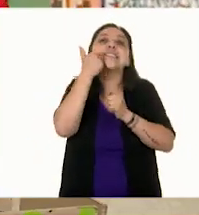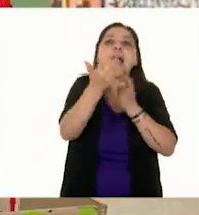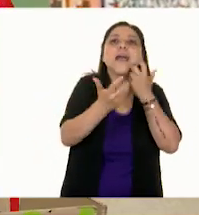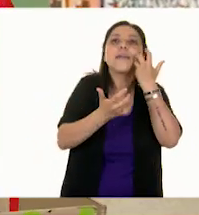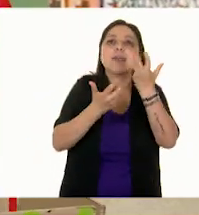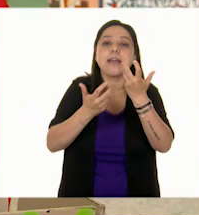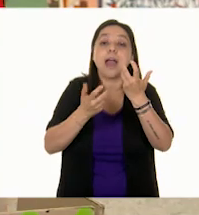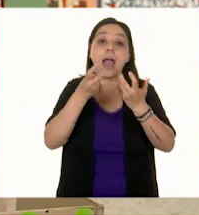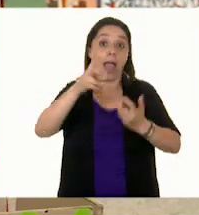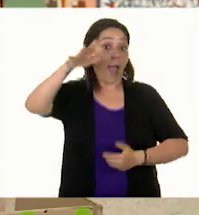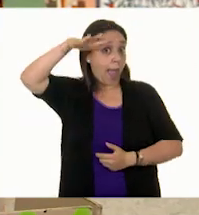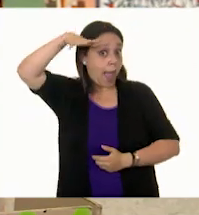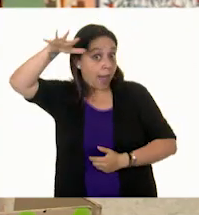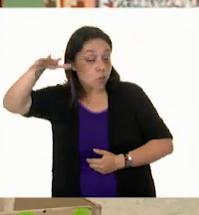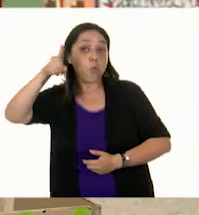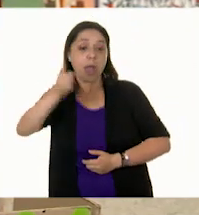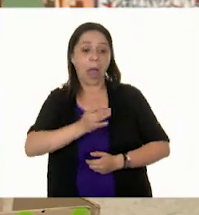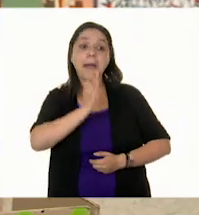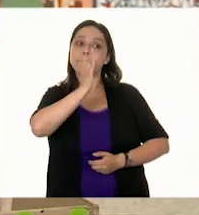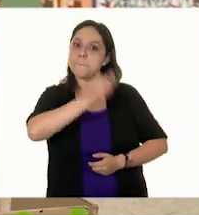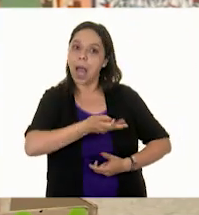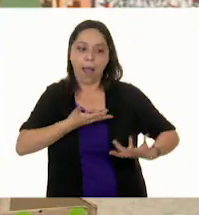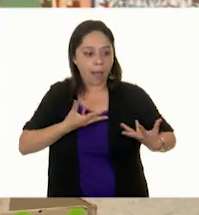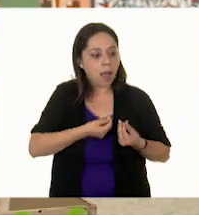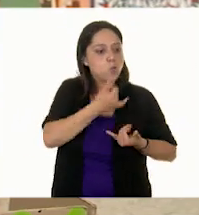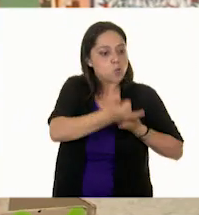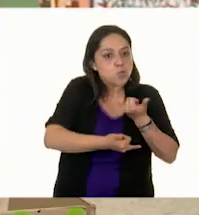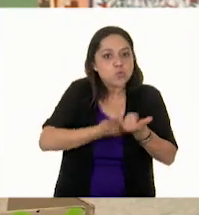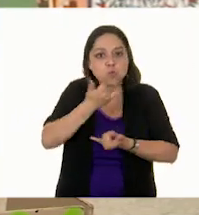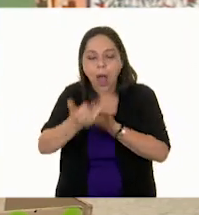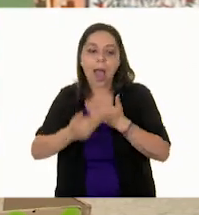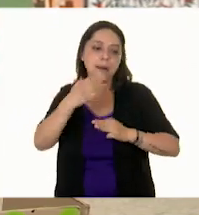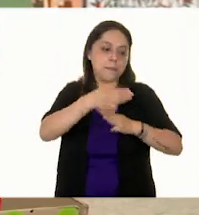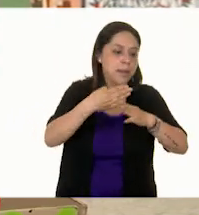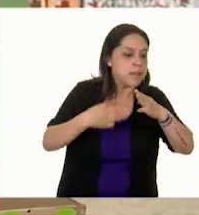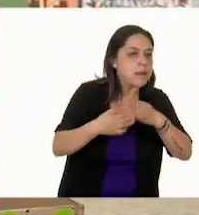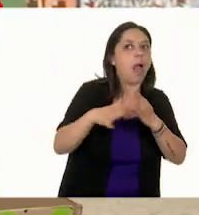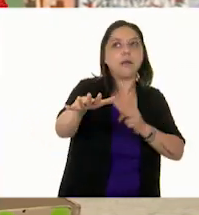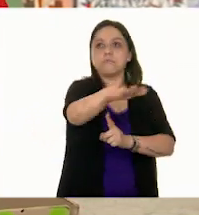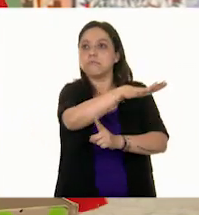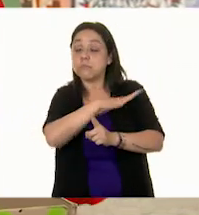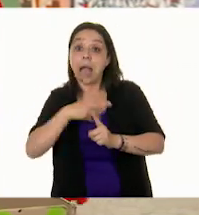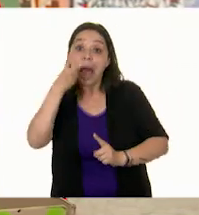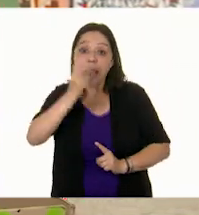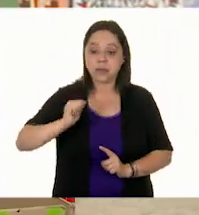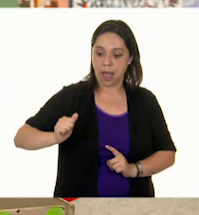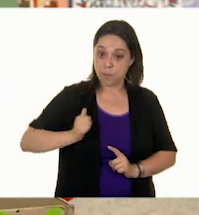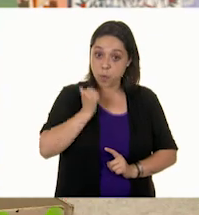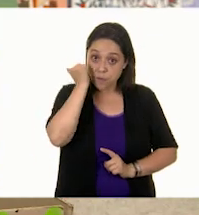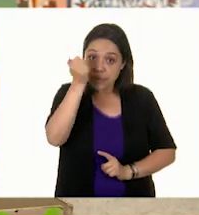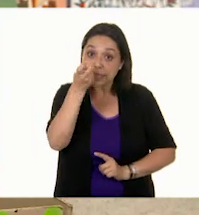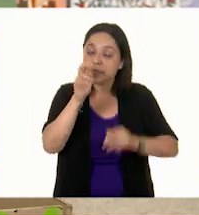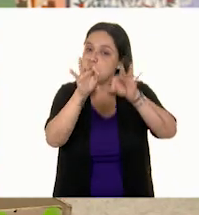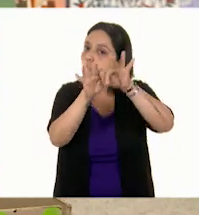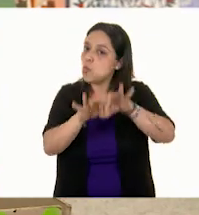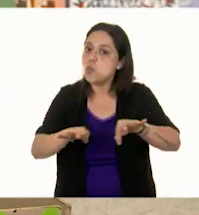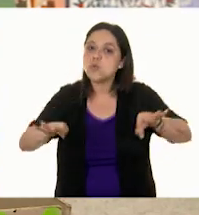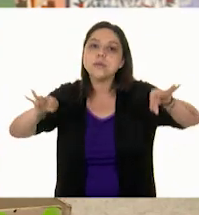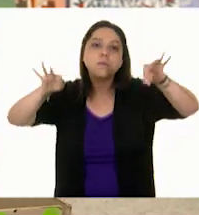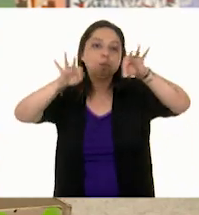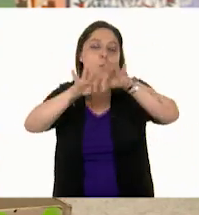adulto dispuesto a jugar y aprovechar los materiales y espacios disponibles para crear situaciones